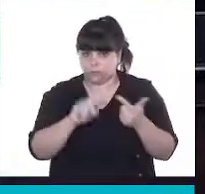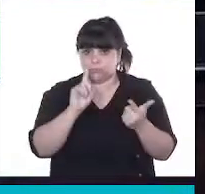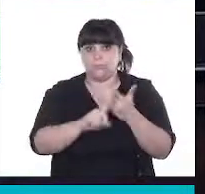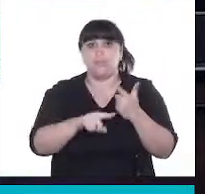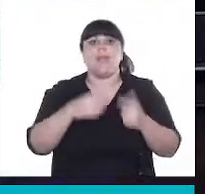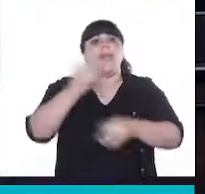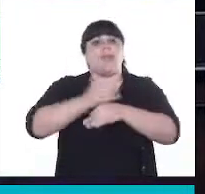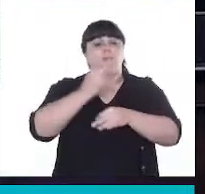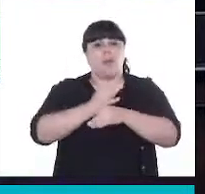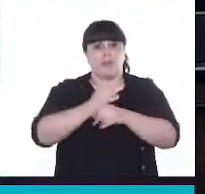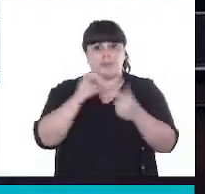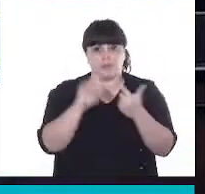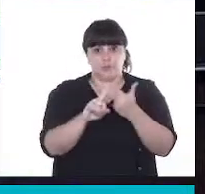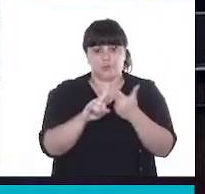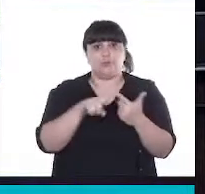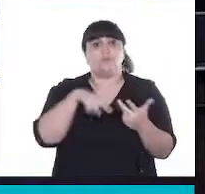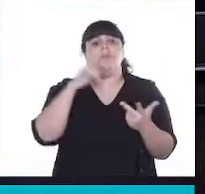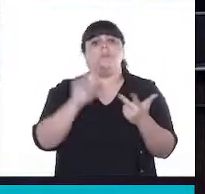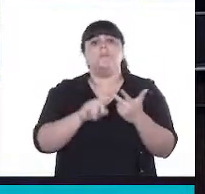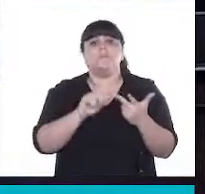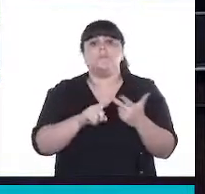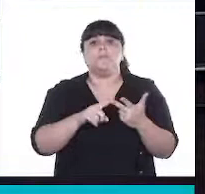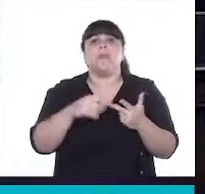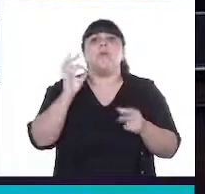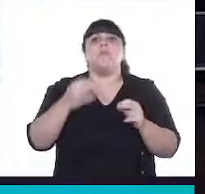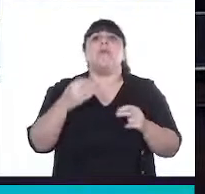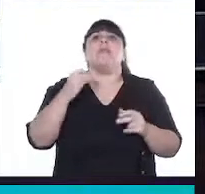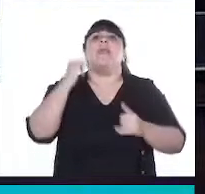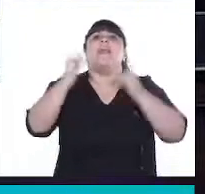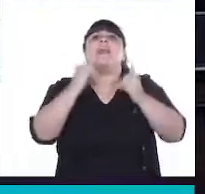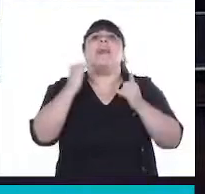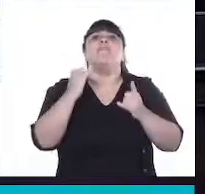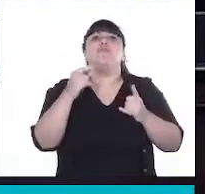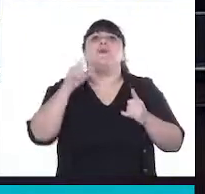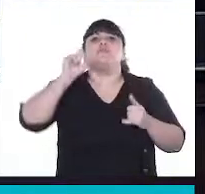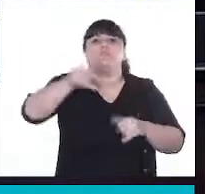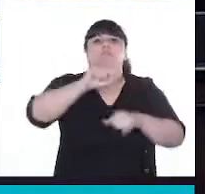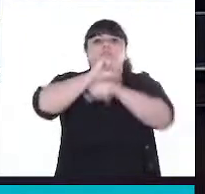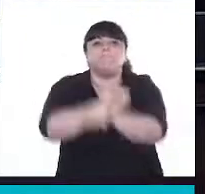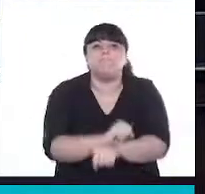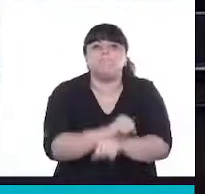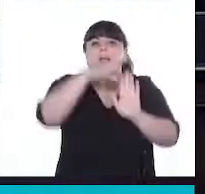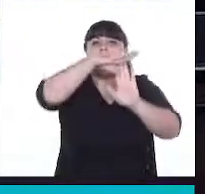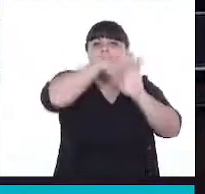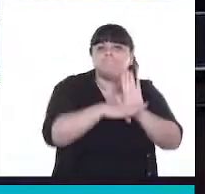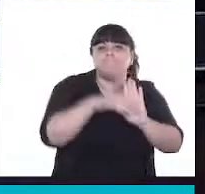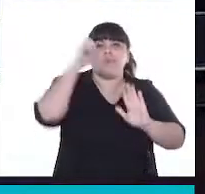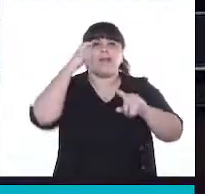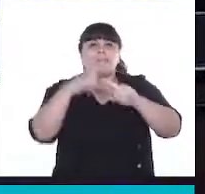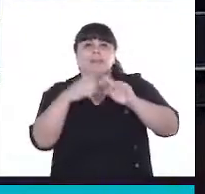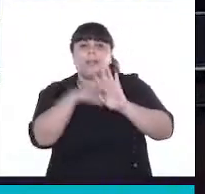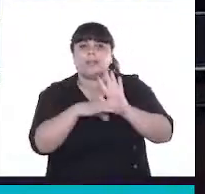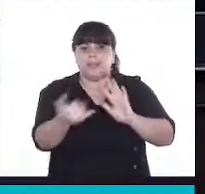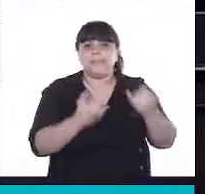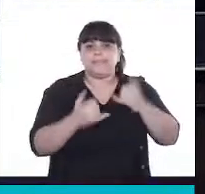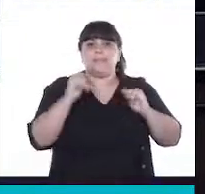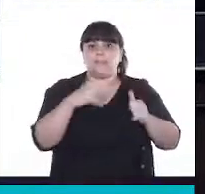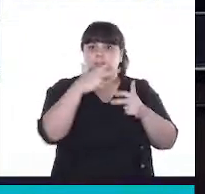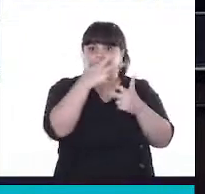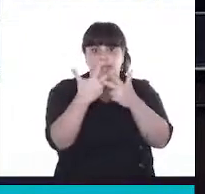educativo y el acceso a la información sobre la situación procesal de cada preso pero bueno hoy los presos